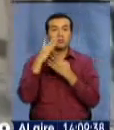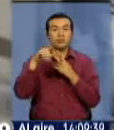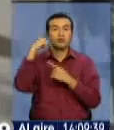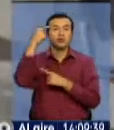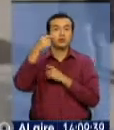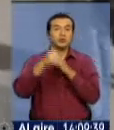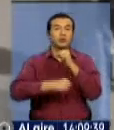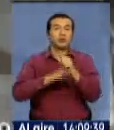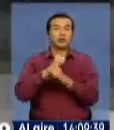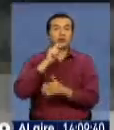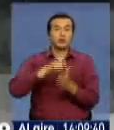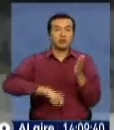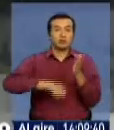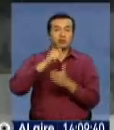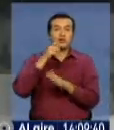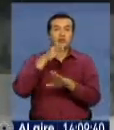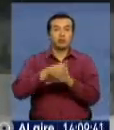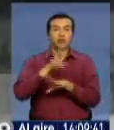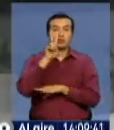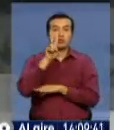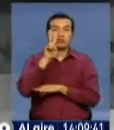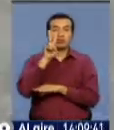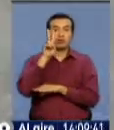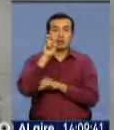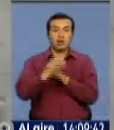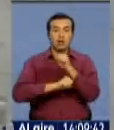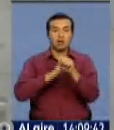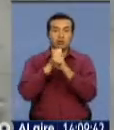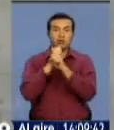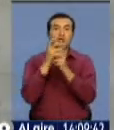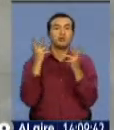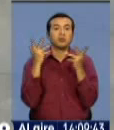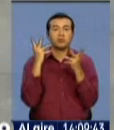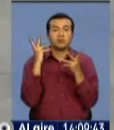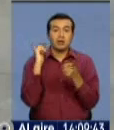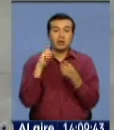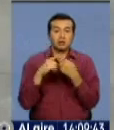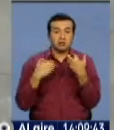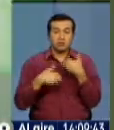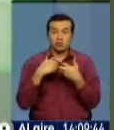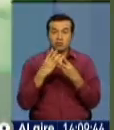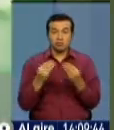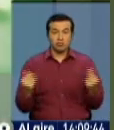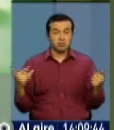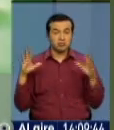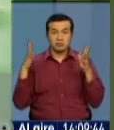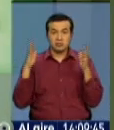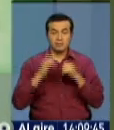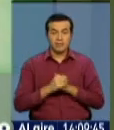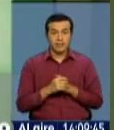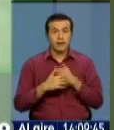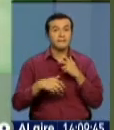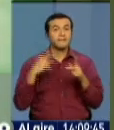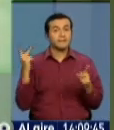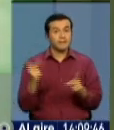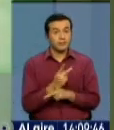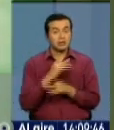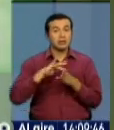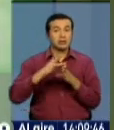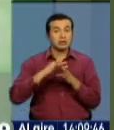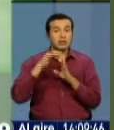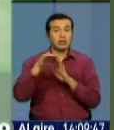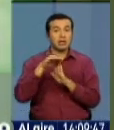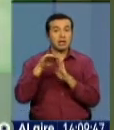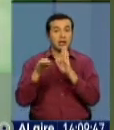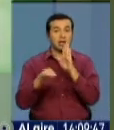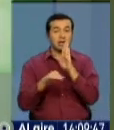año será acreditada y luego de 2 años de haber sido intervenida, no ha superado sus problemas internos. Corremos el grave riesgo de bajar de categoría,